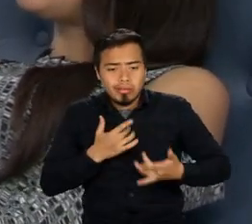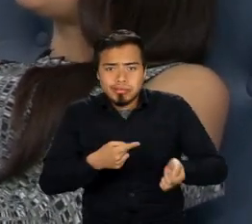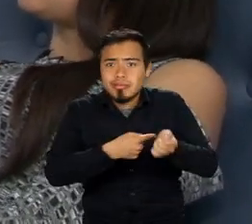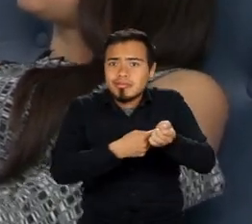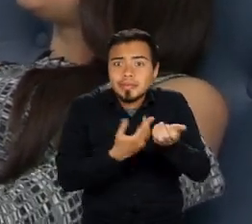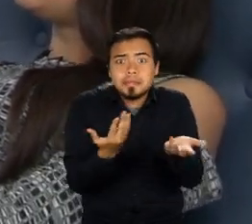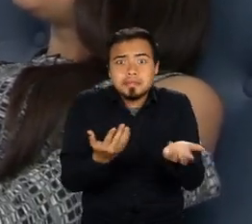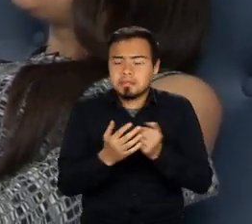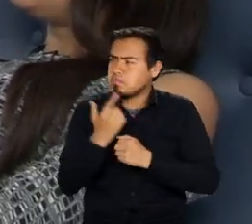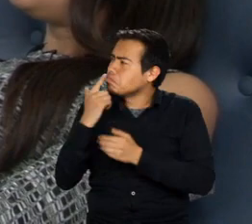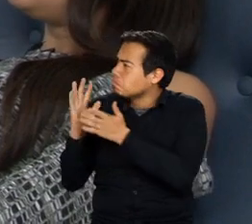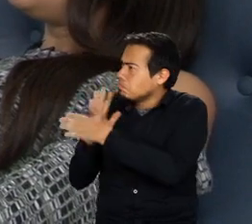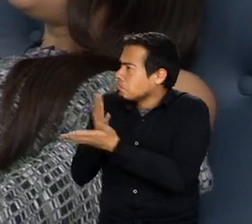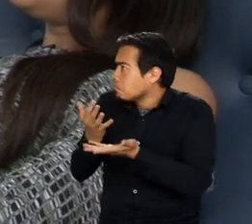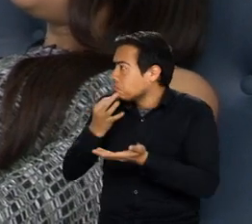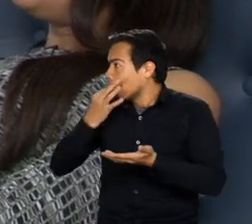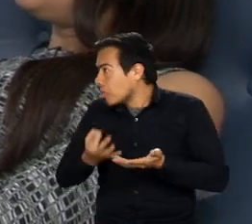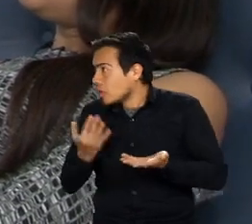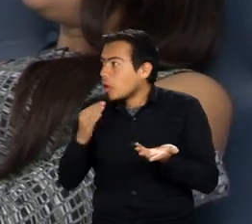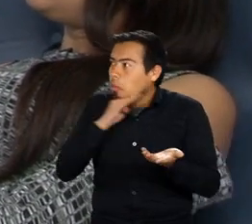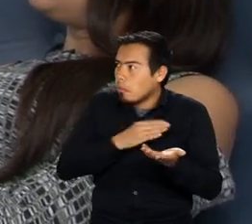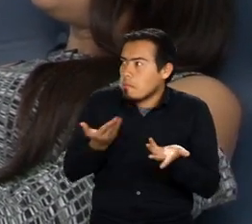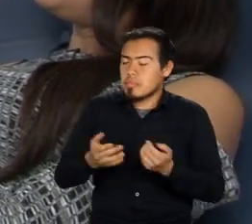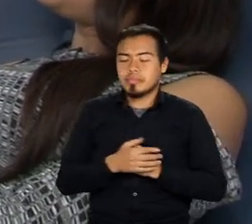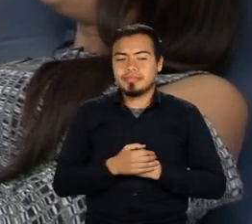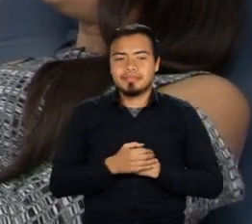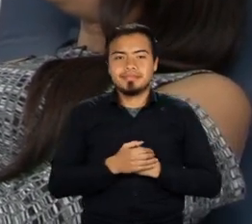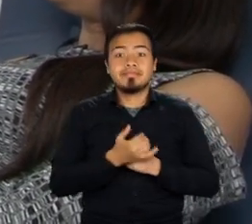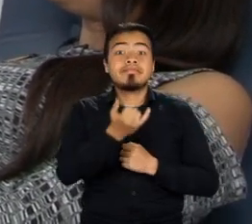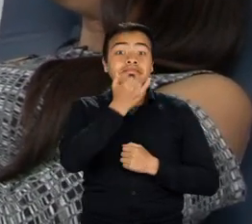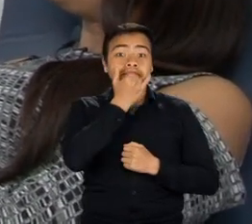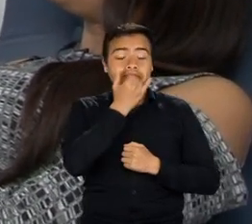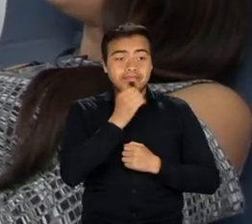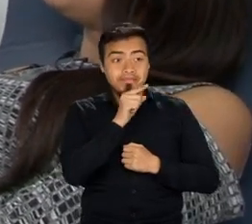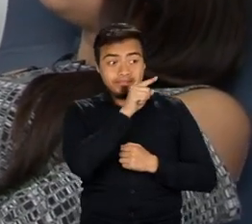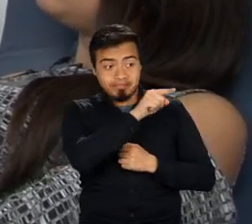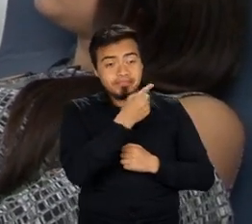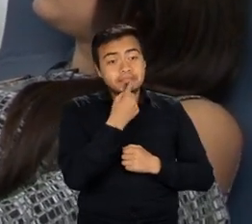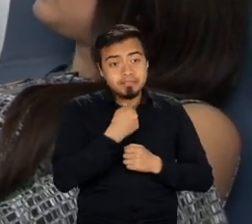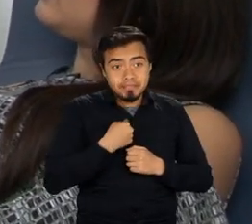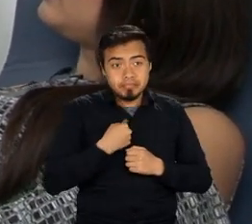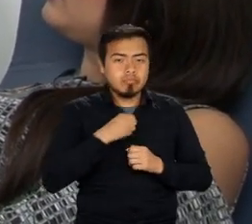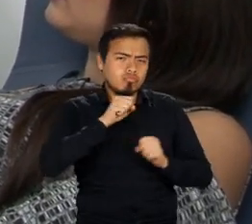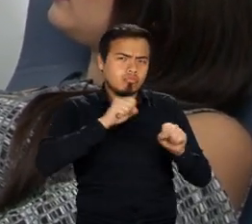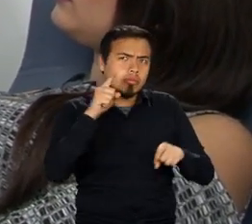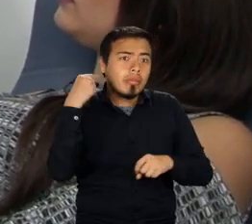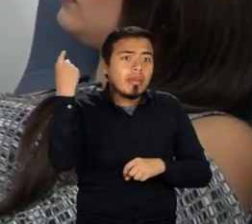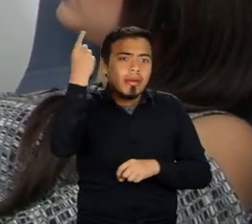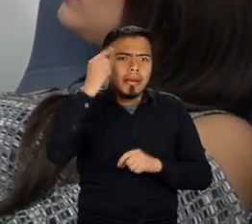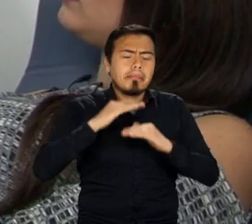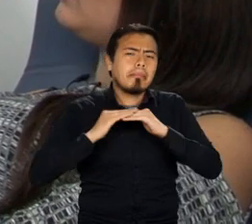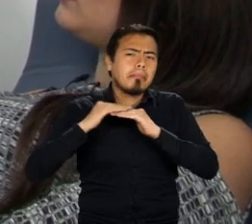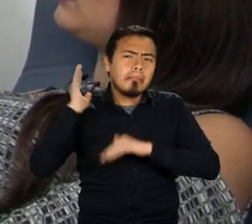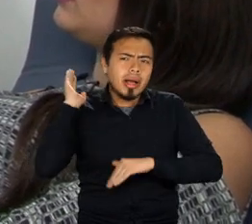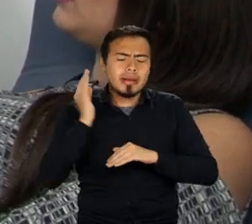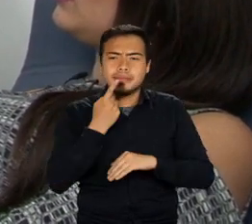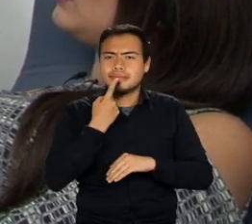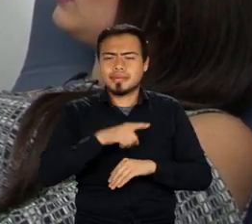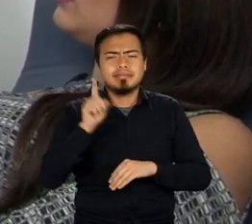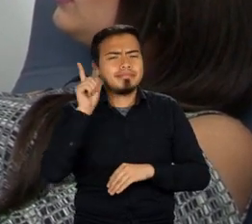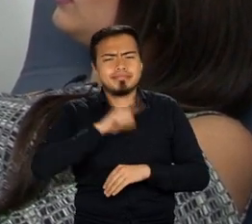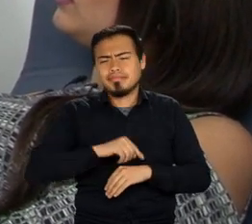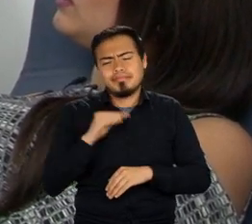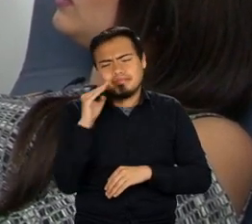es cierto? Bueno, como usted lo indica, pues generalmente son mitos los